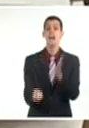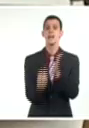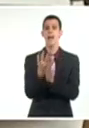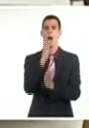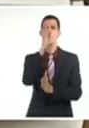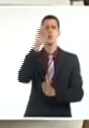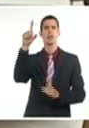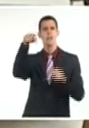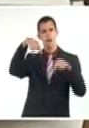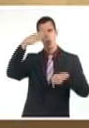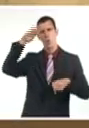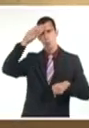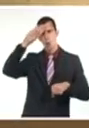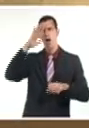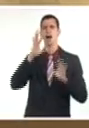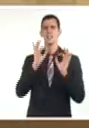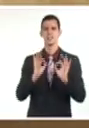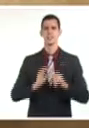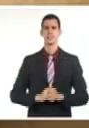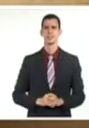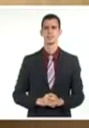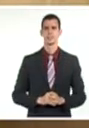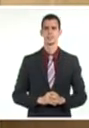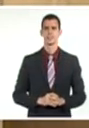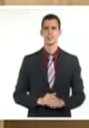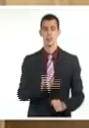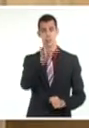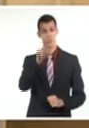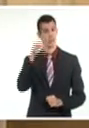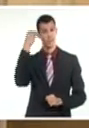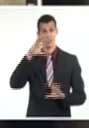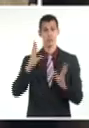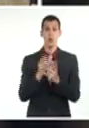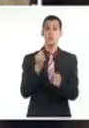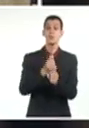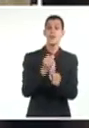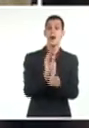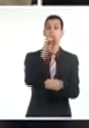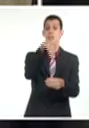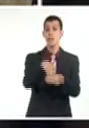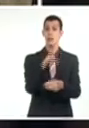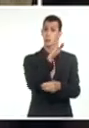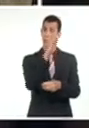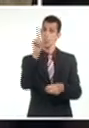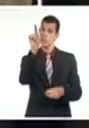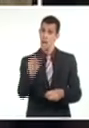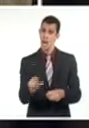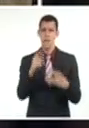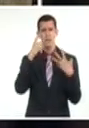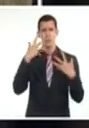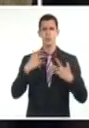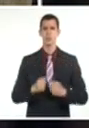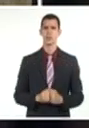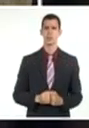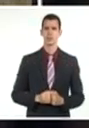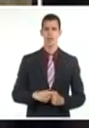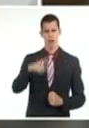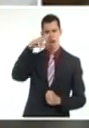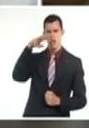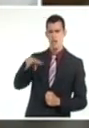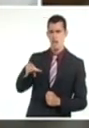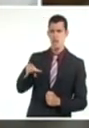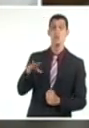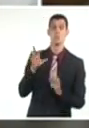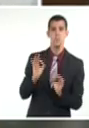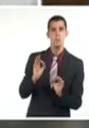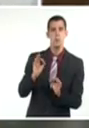Se trata de los bibliotecarios, artífices de esa aventura de viajar desde el puesto, aeromosos de un vuelo en el que la imaginación los lleva lejos